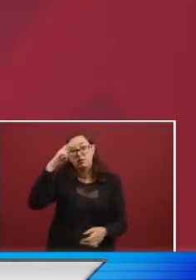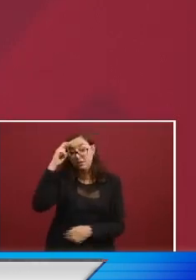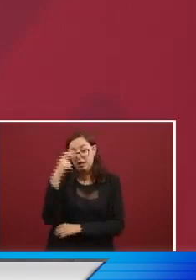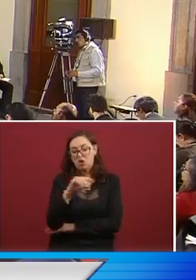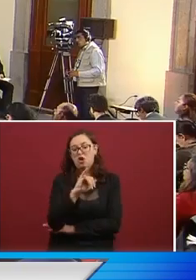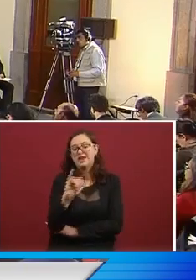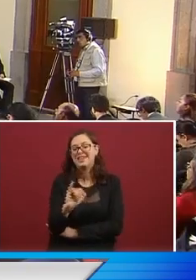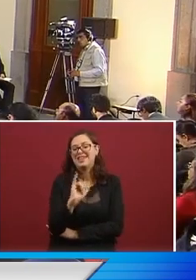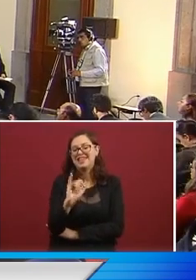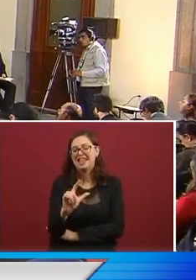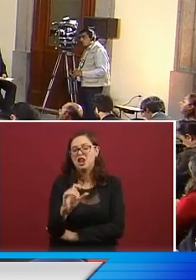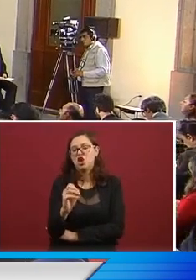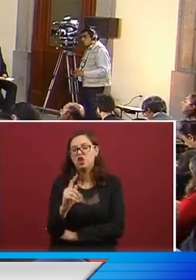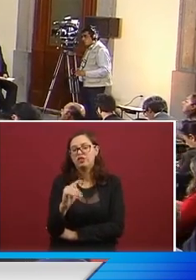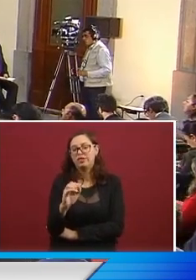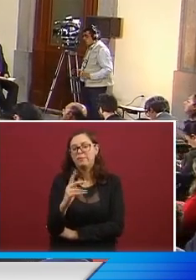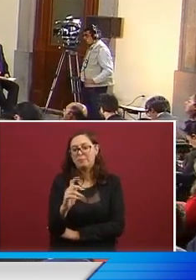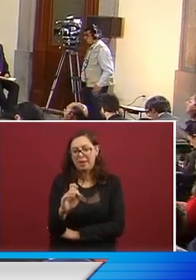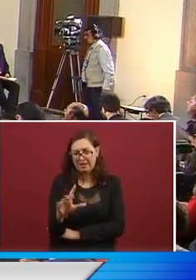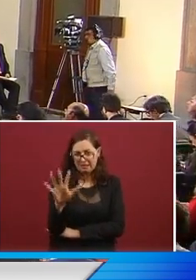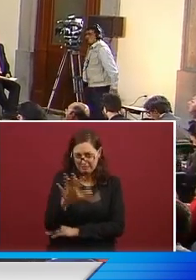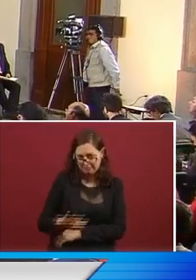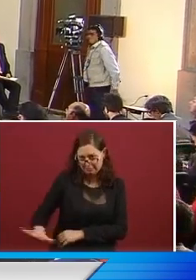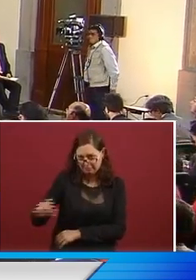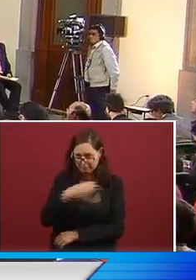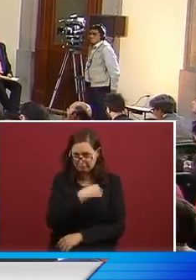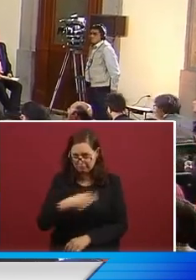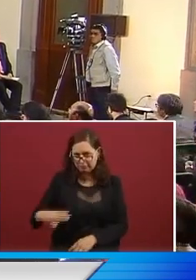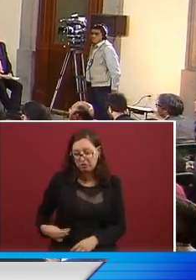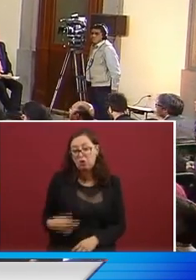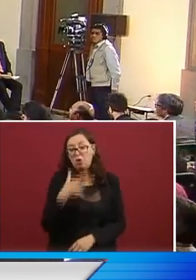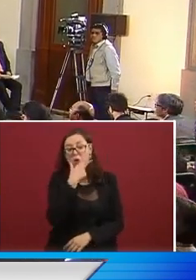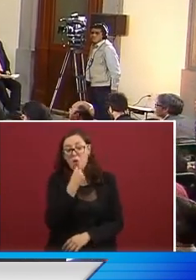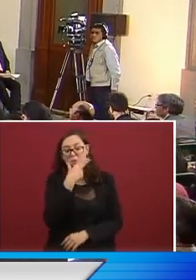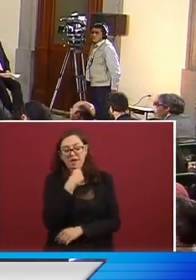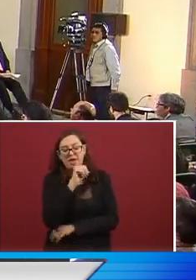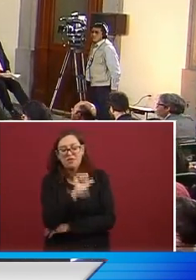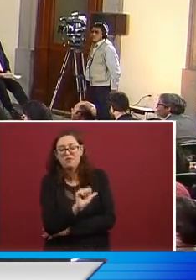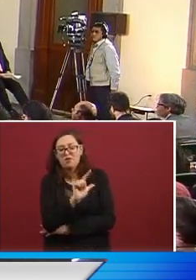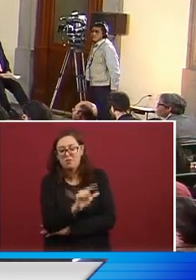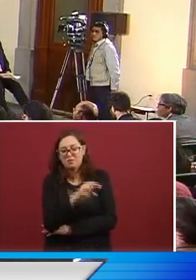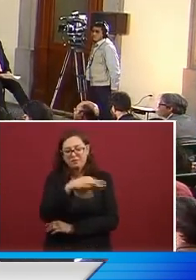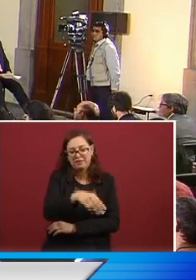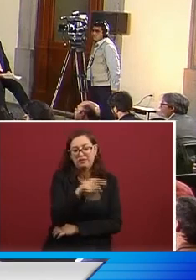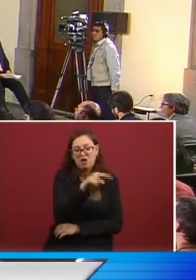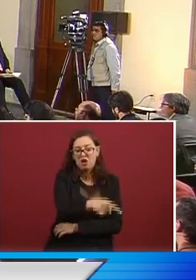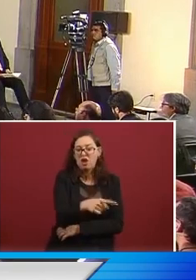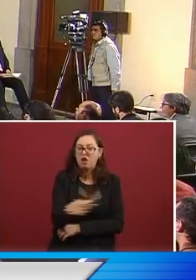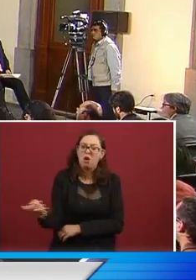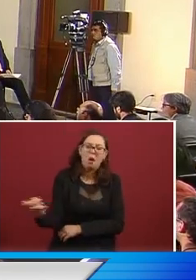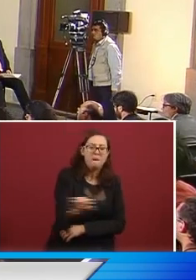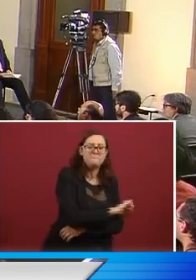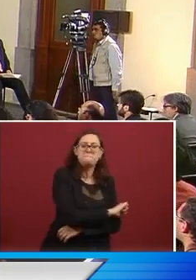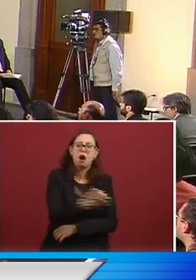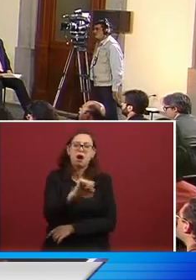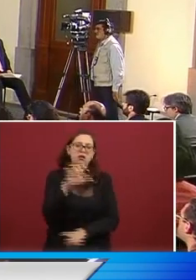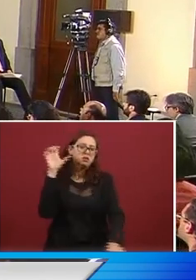durante el gobierno de Adolfo López Mateos la economía creció al 6%